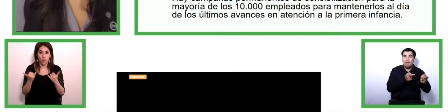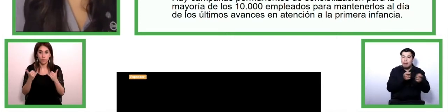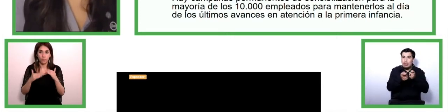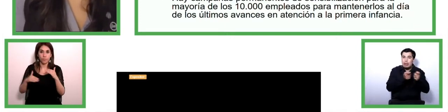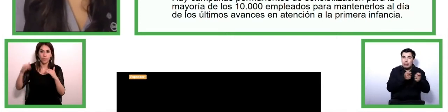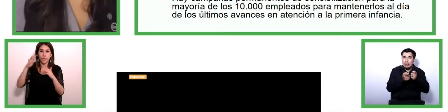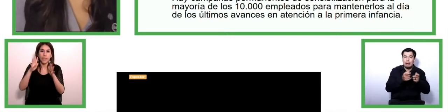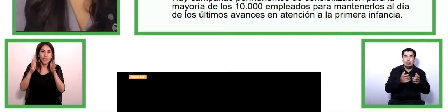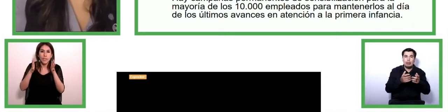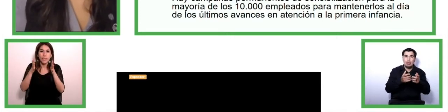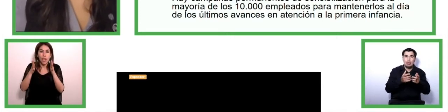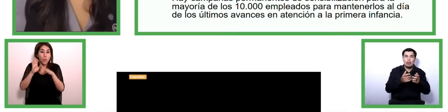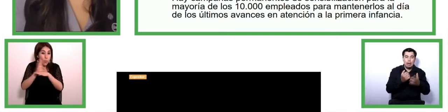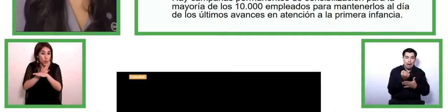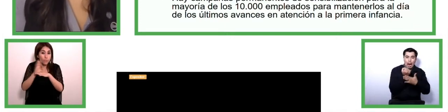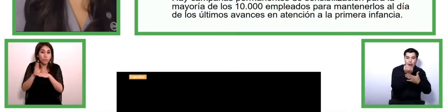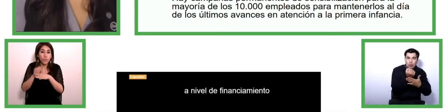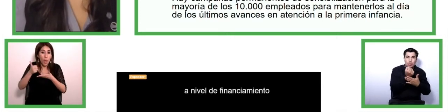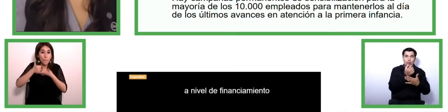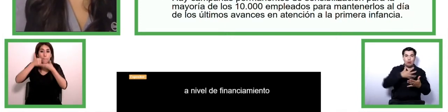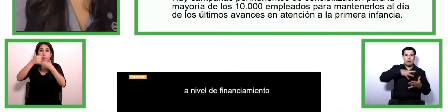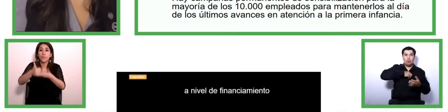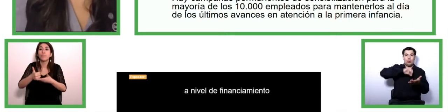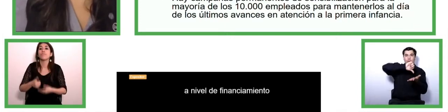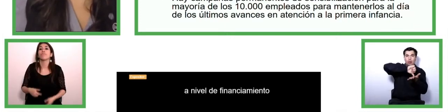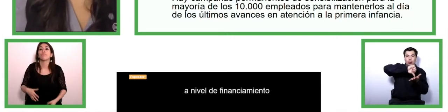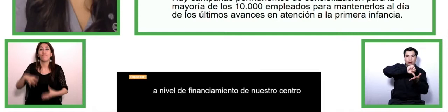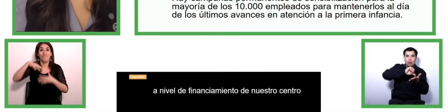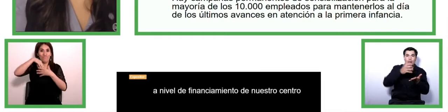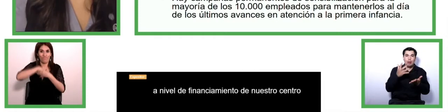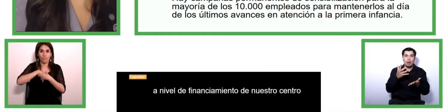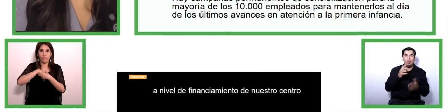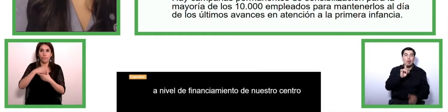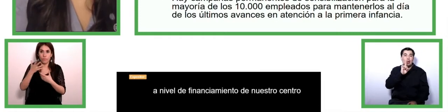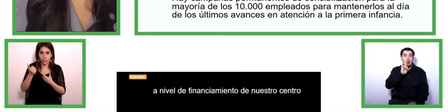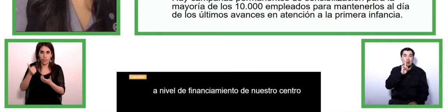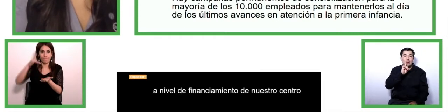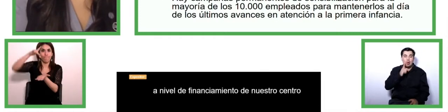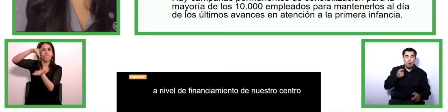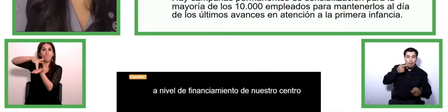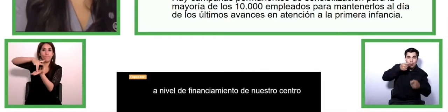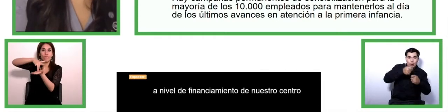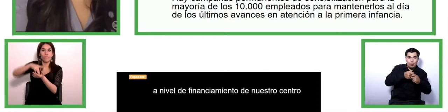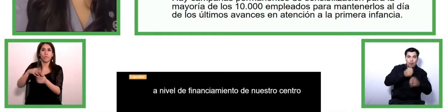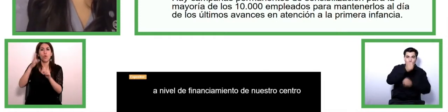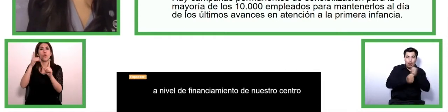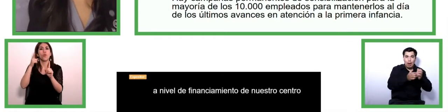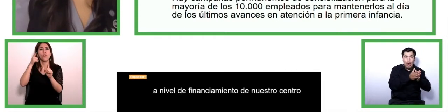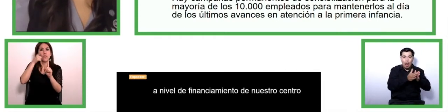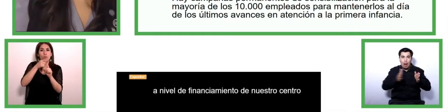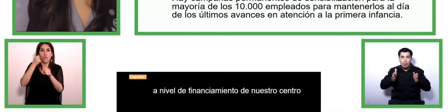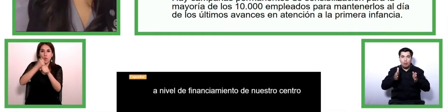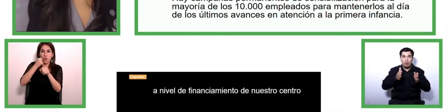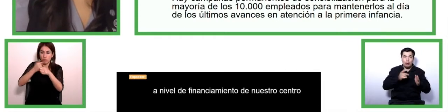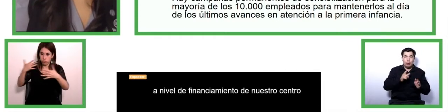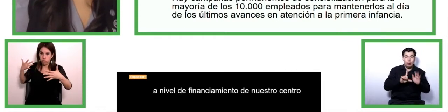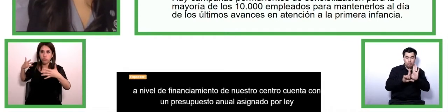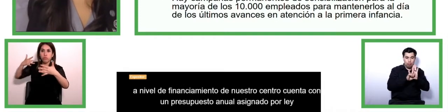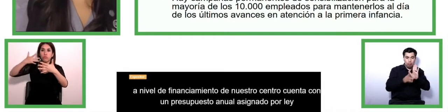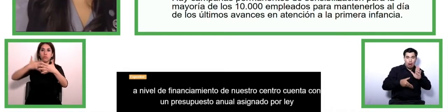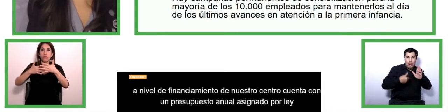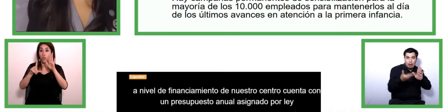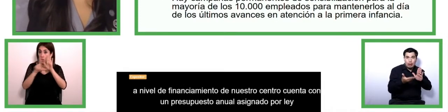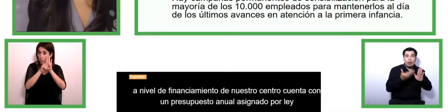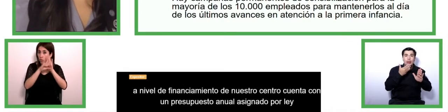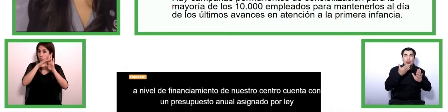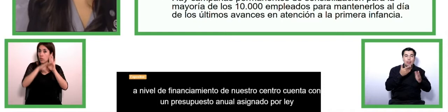A nivel de financiamiento y sostenibilidad de nuestros centros, el INAIPI cuenta con un presupuesto anual asignado por ley,